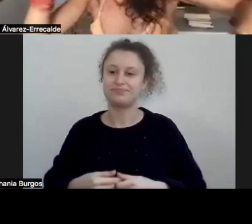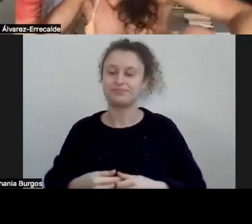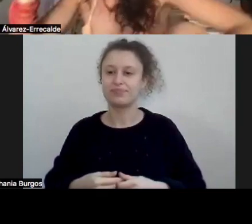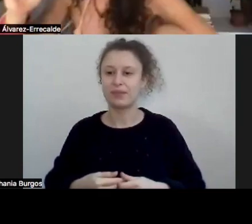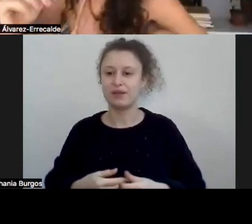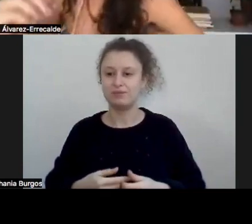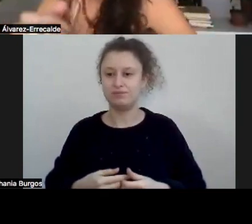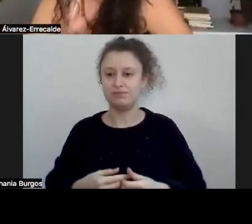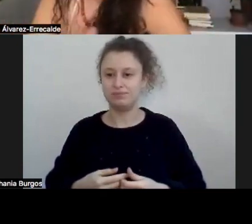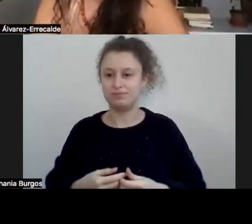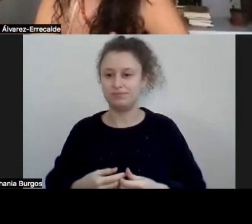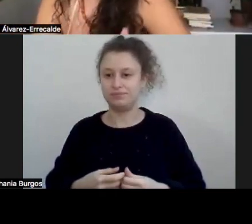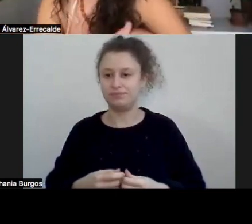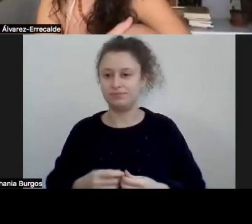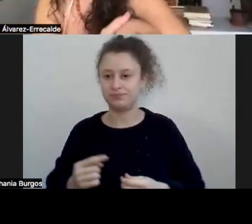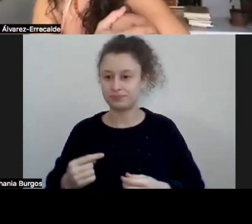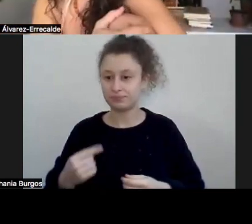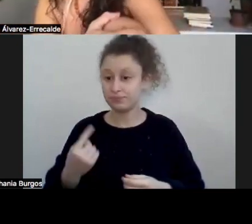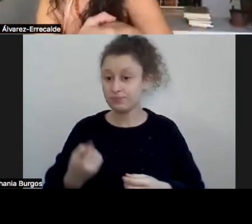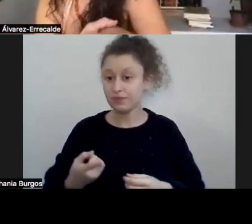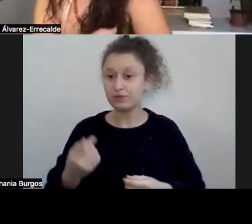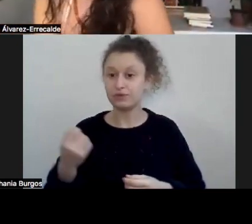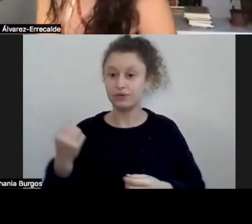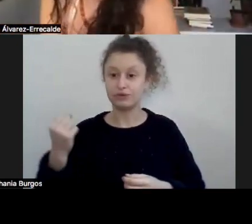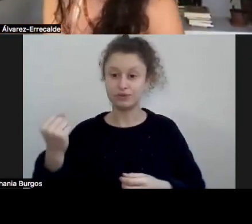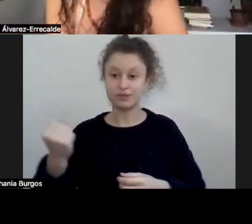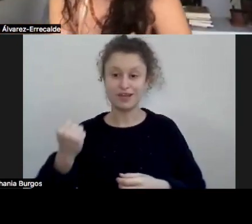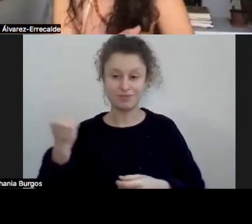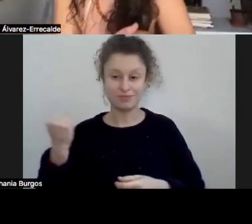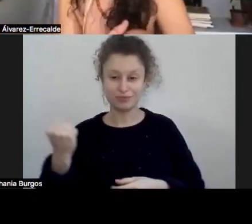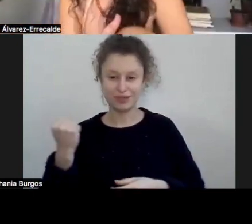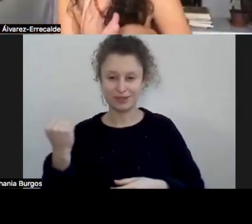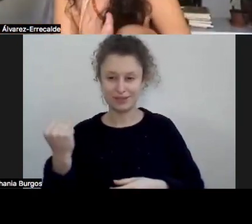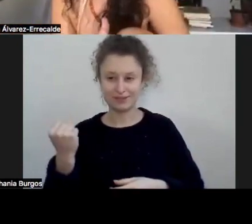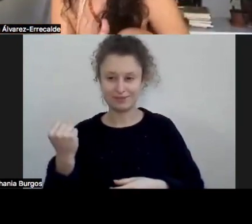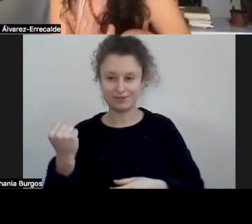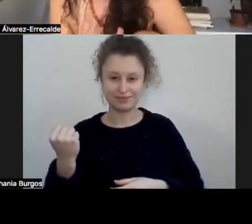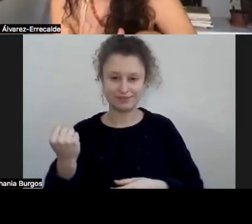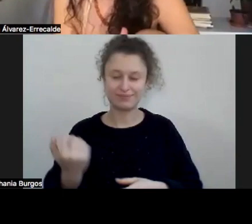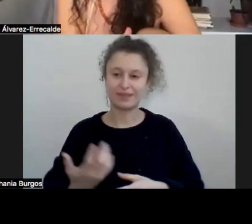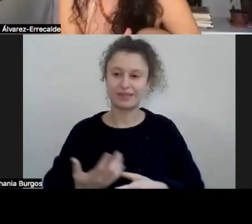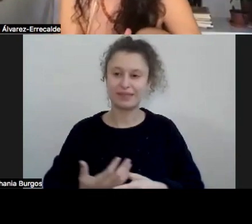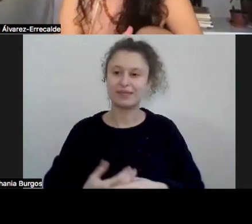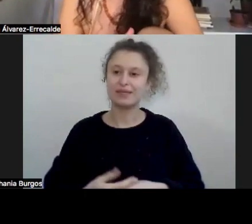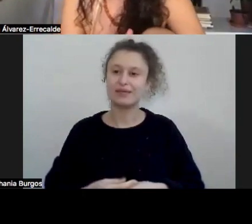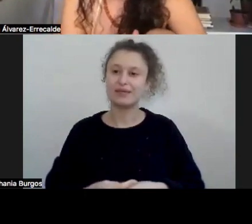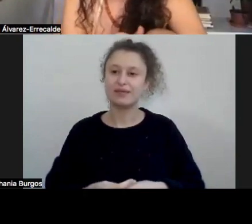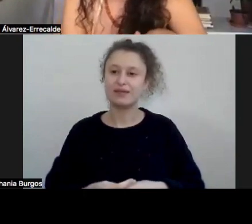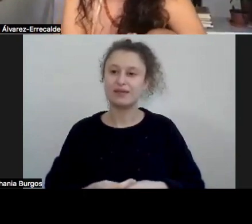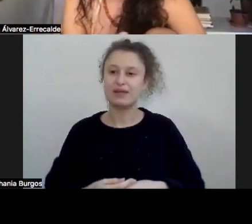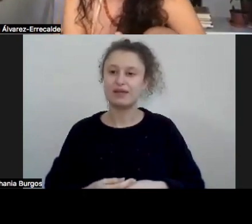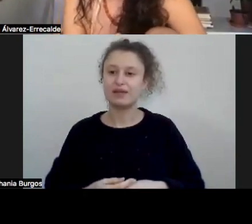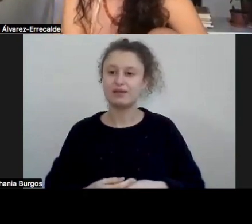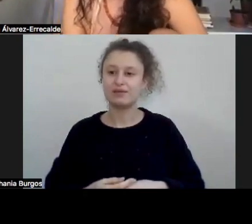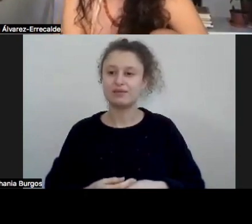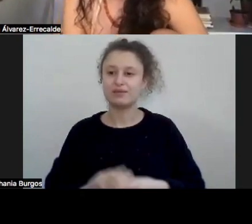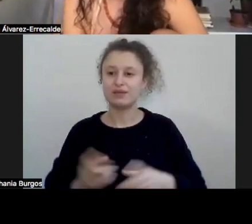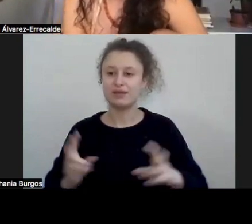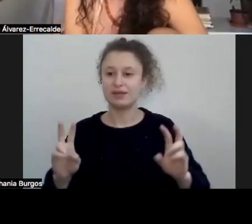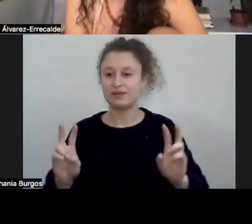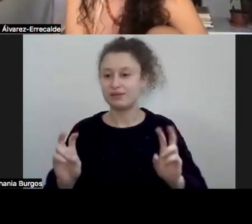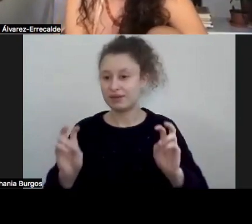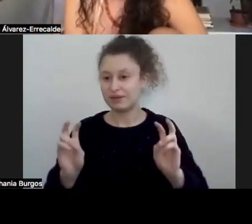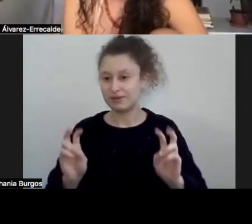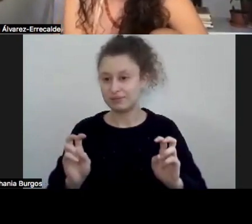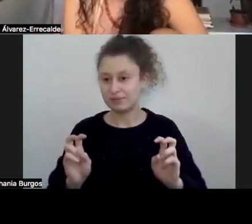Y otra cosa que me parecía muy importante es, por ejemplo, el tema de la agencia. Eh, con esto me refiero a